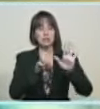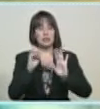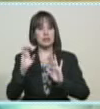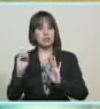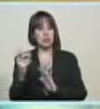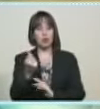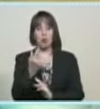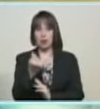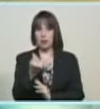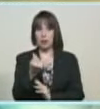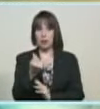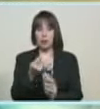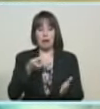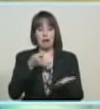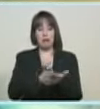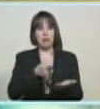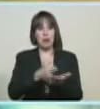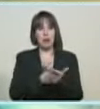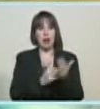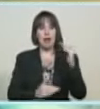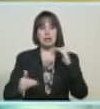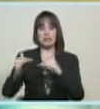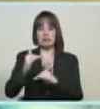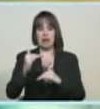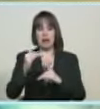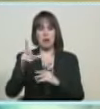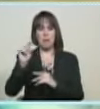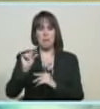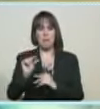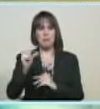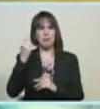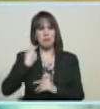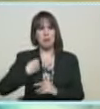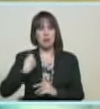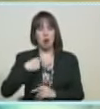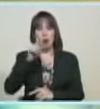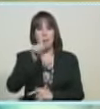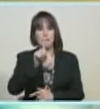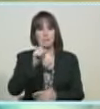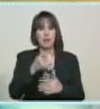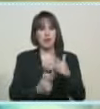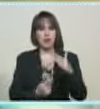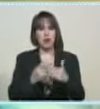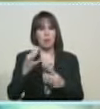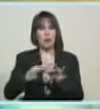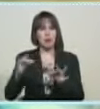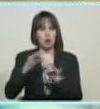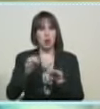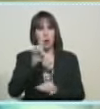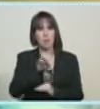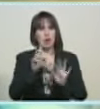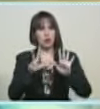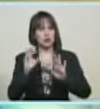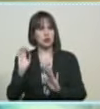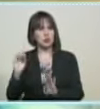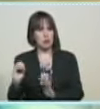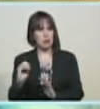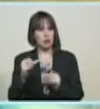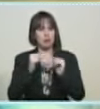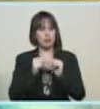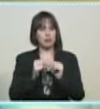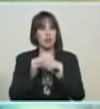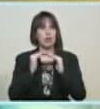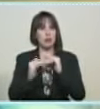el anclaje del salario mínimo nacional en medio petro mil 800 bolívares hemos ido estabilizando